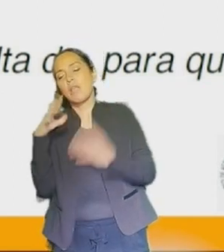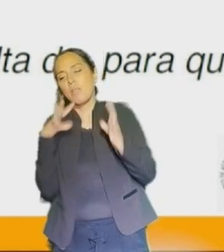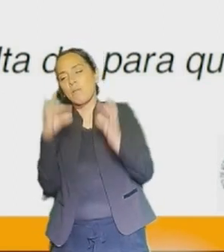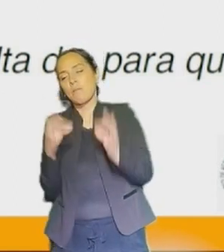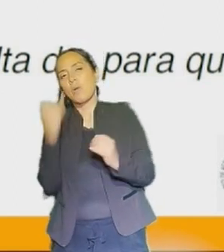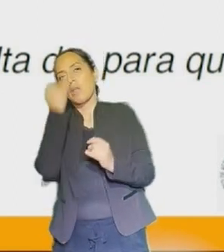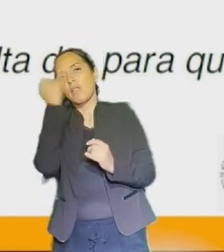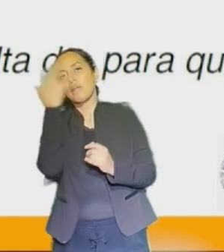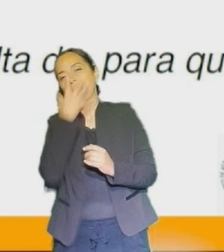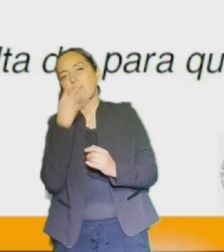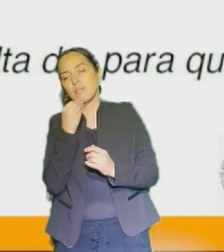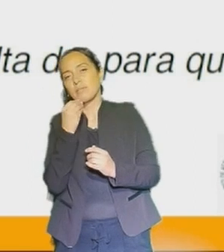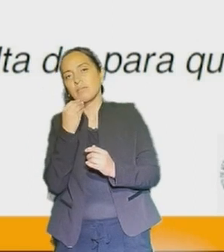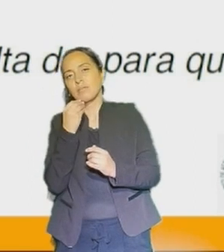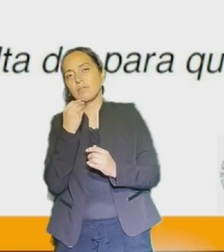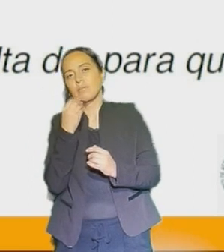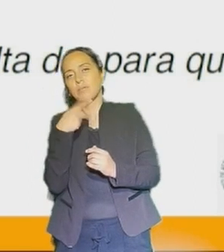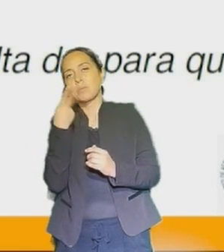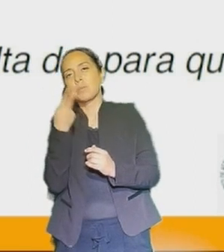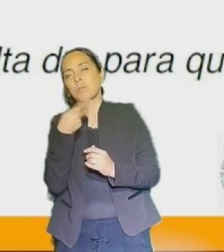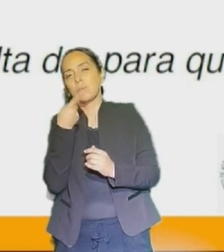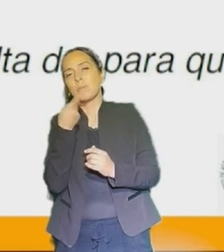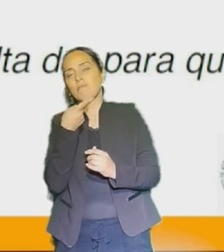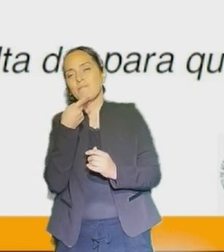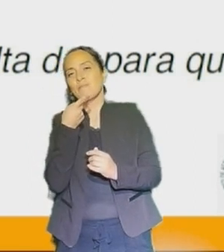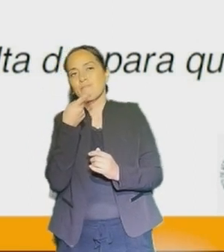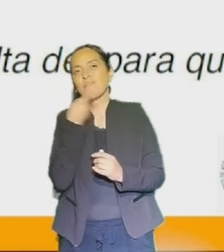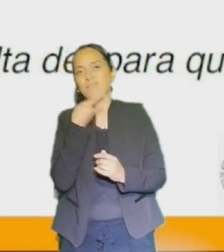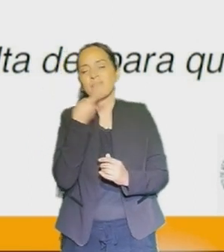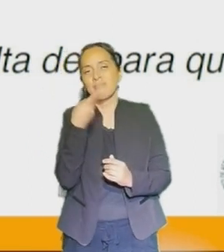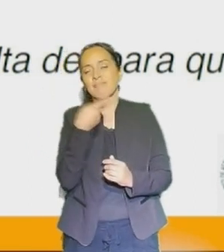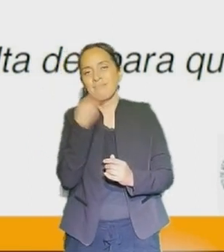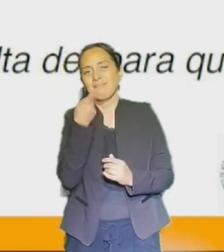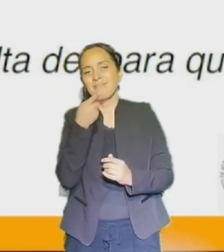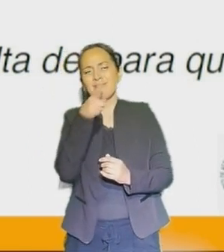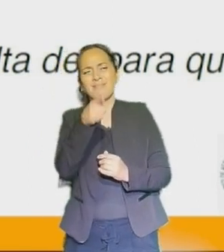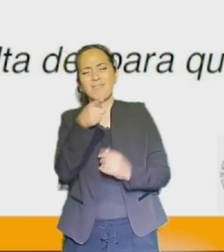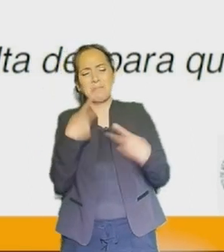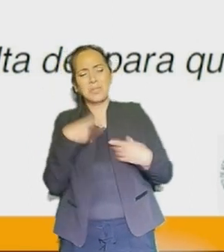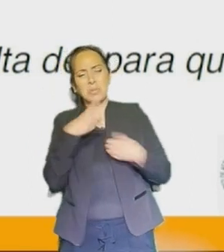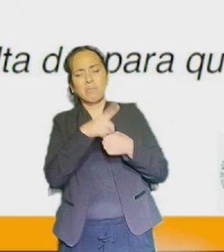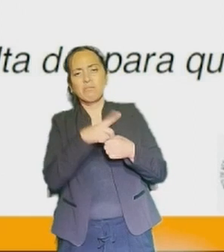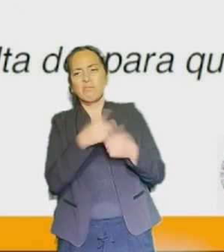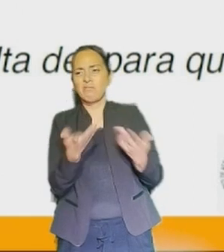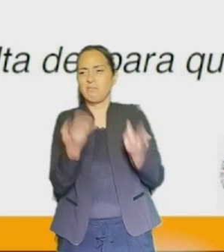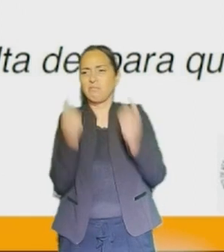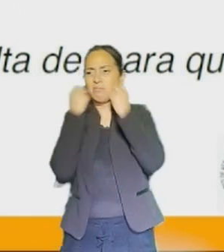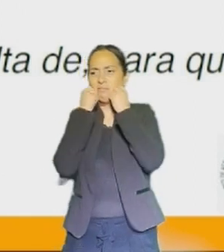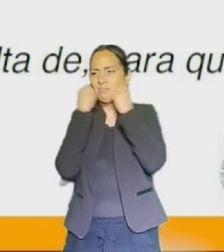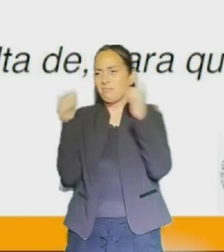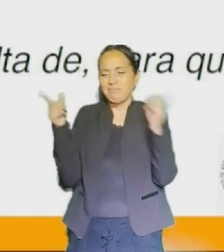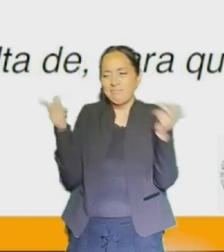muy bonita de poder, y se ponen a hablar y hablar y hablar y hablar, y al donante no le importa eso porque tienen muy poquito tiempo.